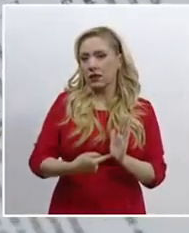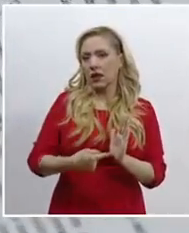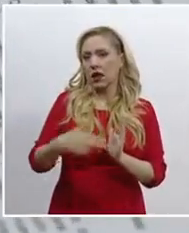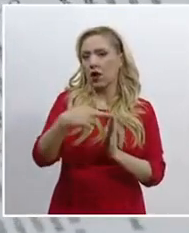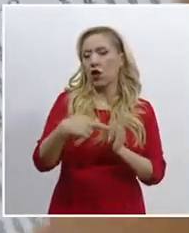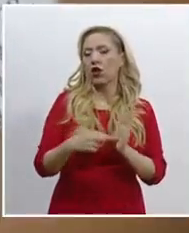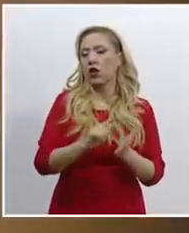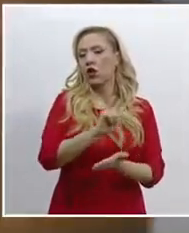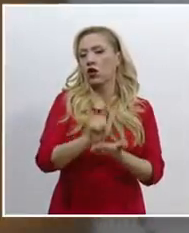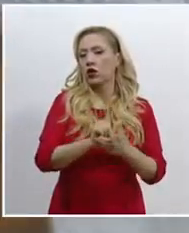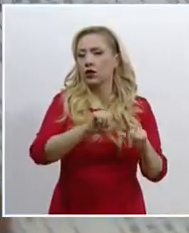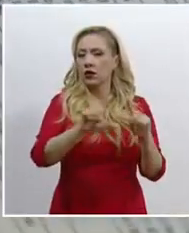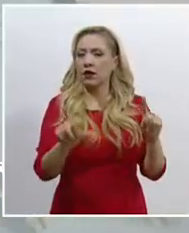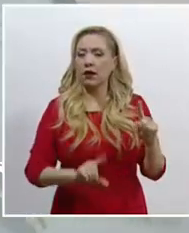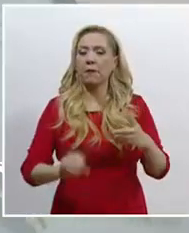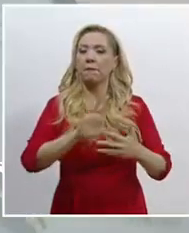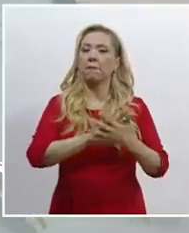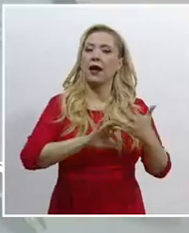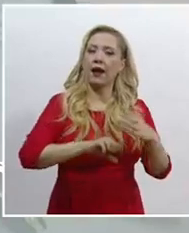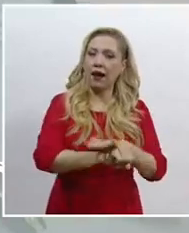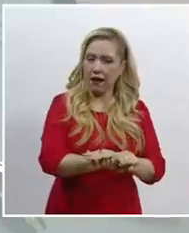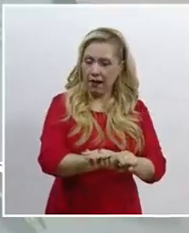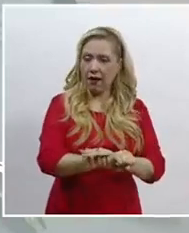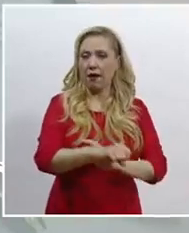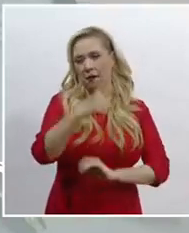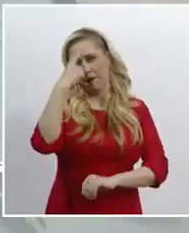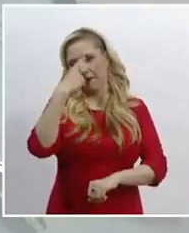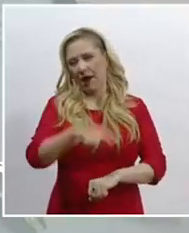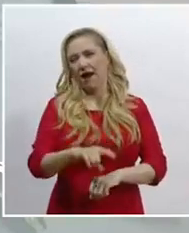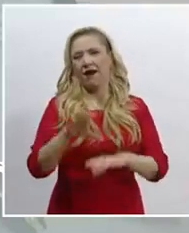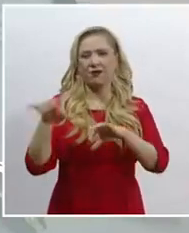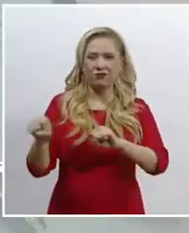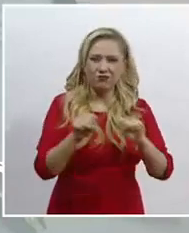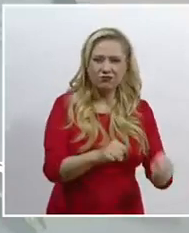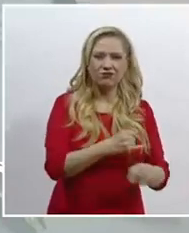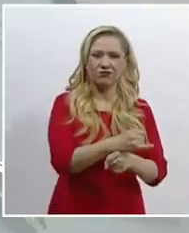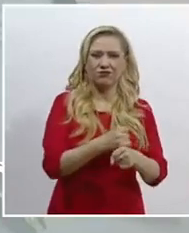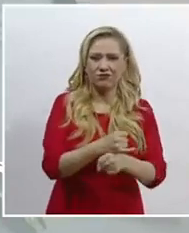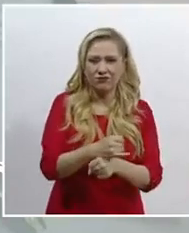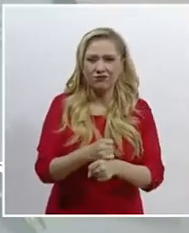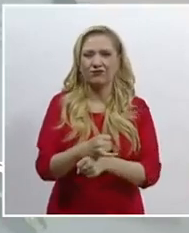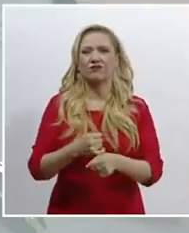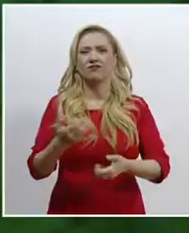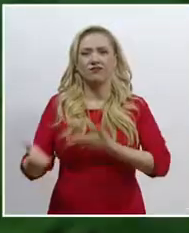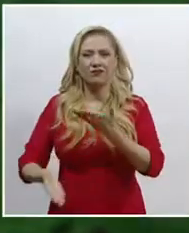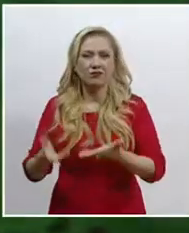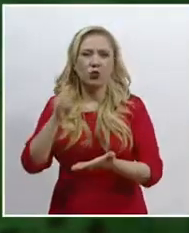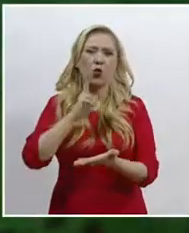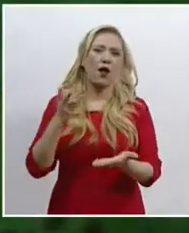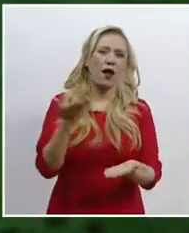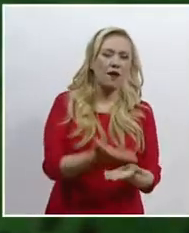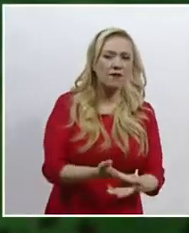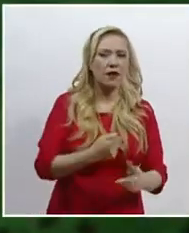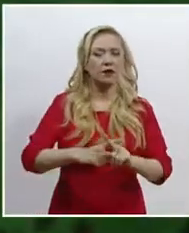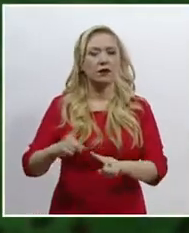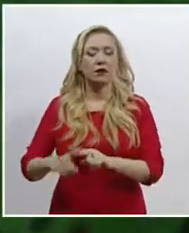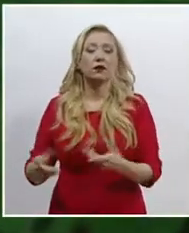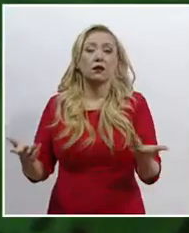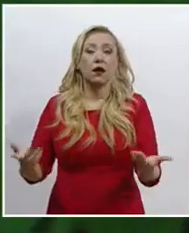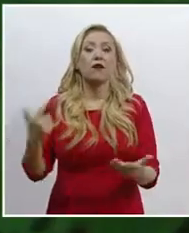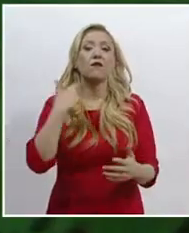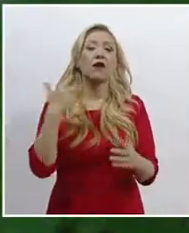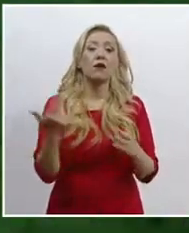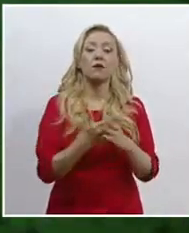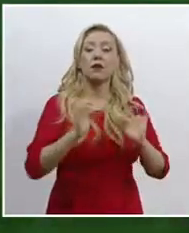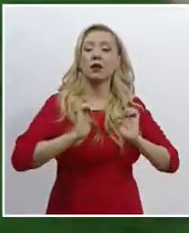Código Nacional de Procedimientos Penales y la posibilidad de que las partes puedan pronunciarse sobre ellas. Precisa que el feminicidio se trata